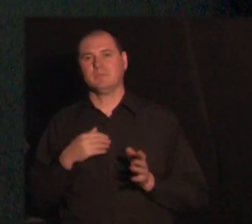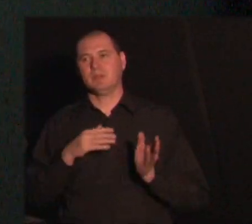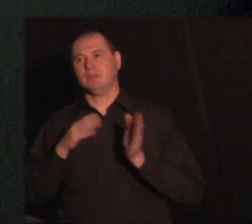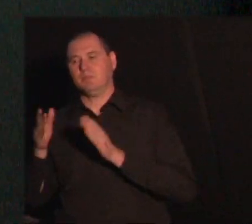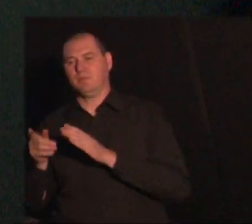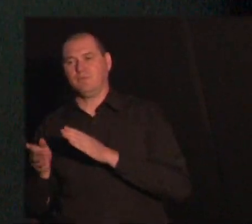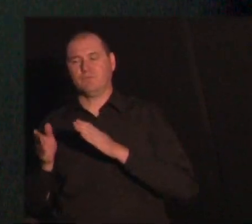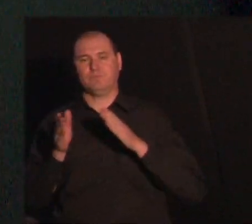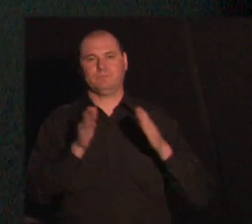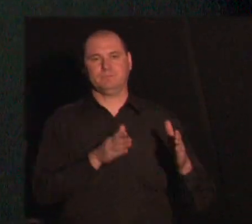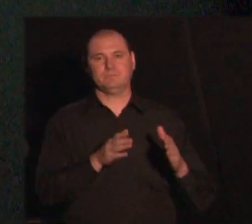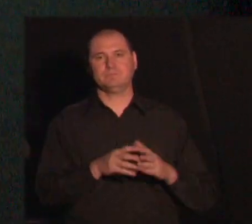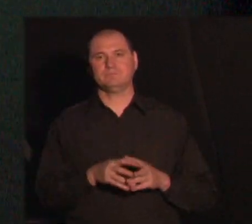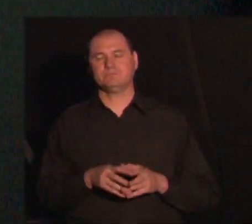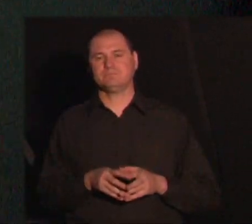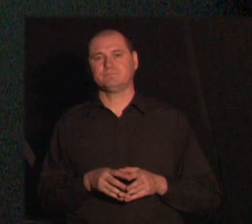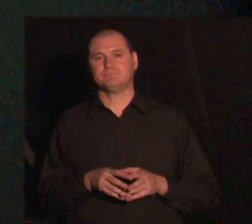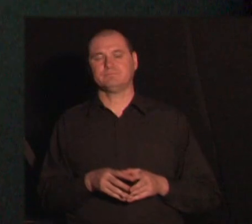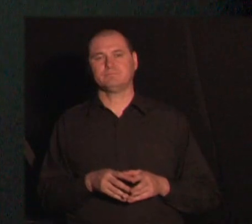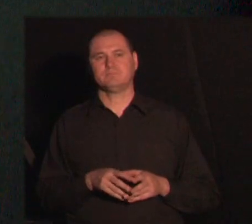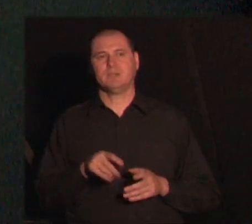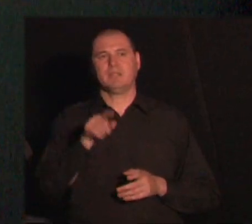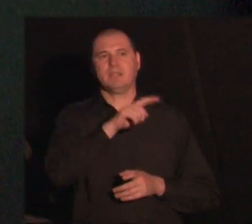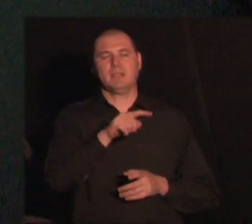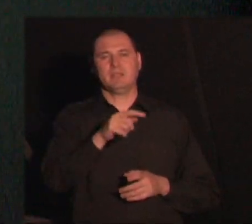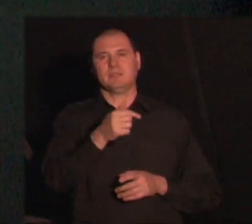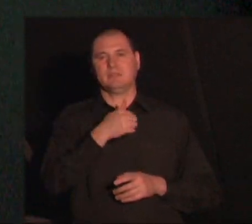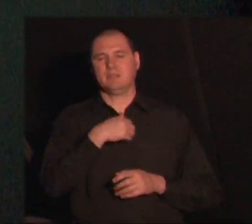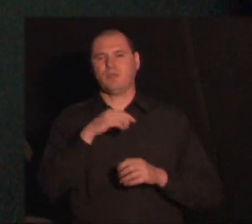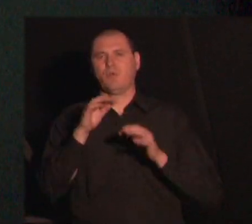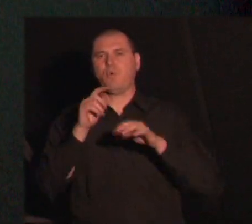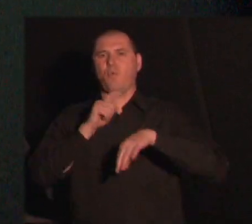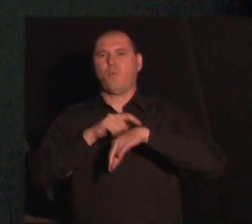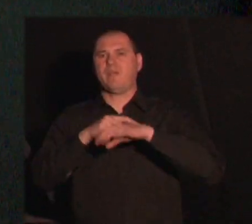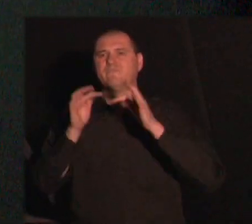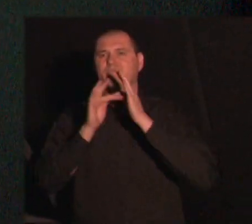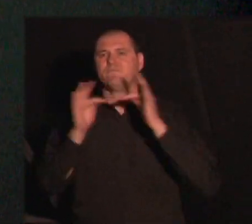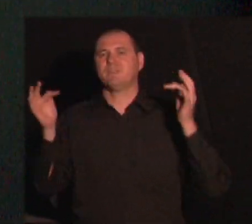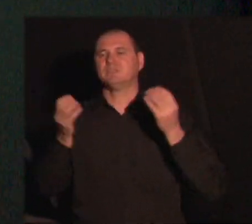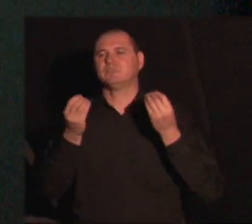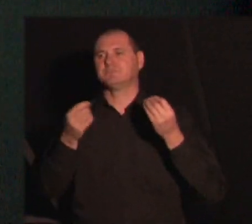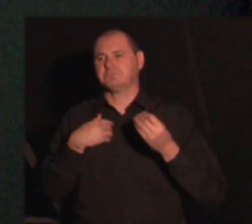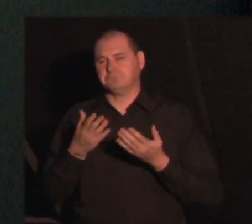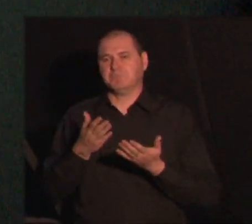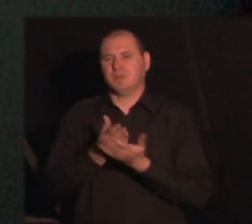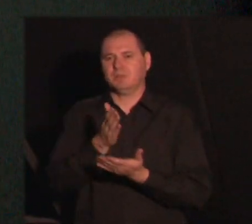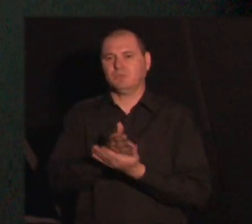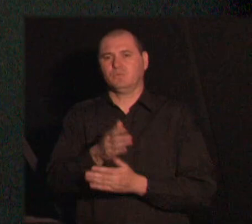vuelvo en lo de Brígida, que ella trae la hora feliz. ¿Qué es la hora feliz? Mi mamá se ofreció a